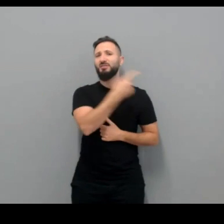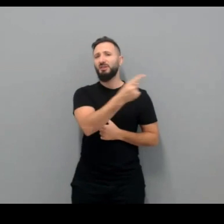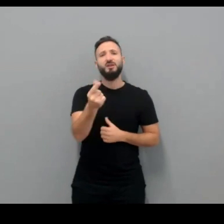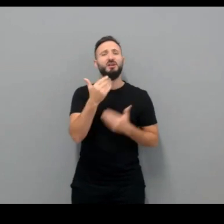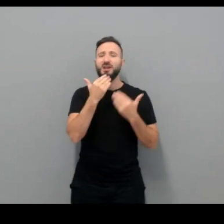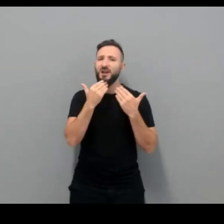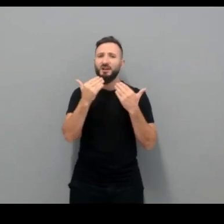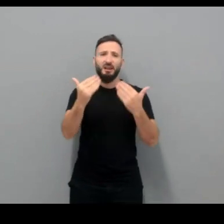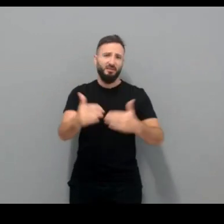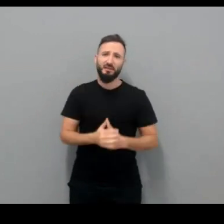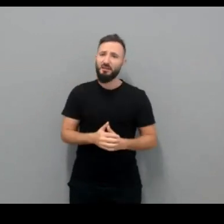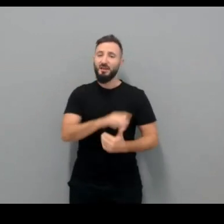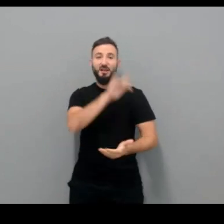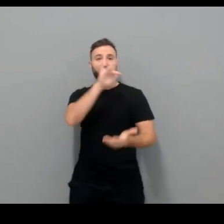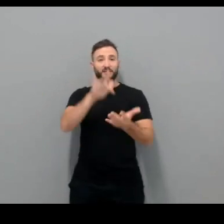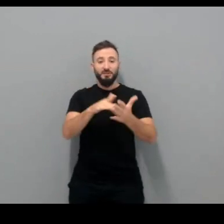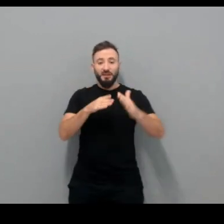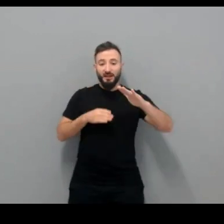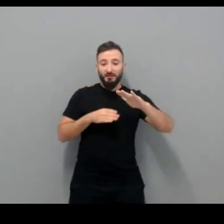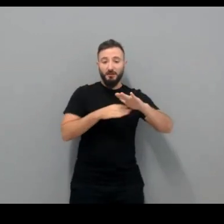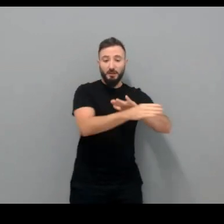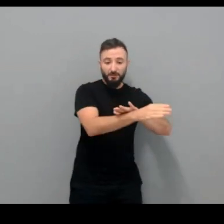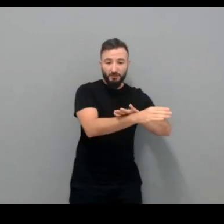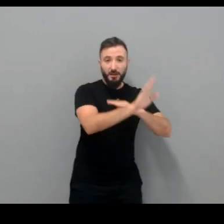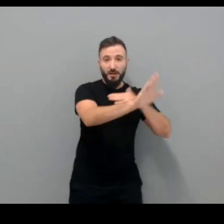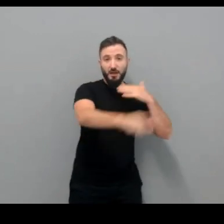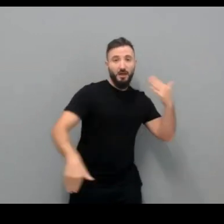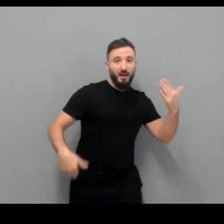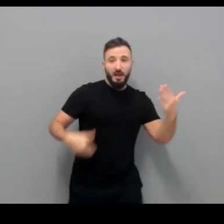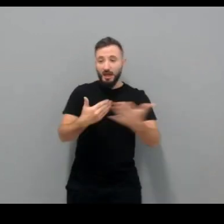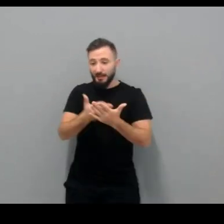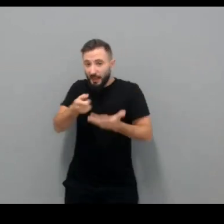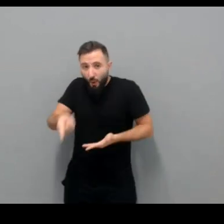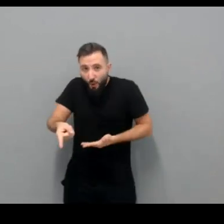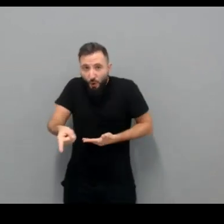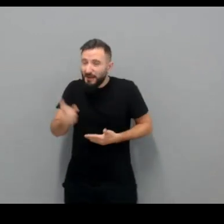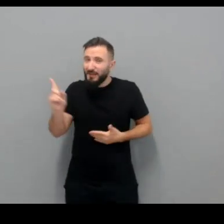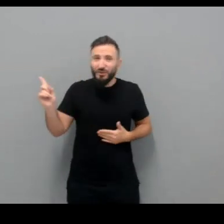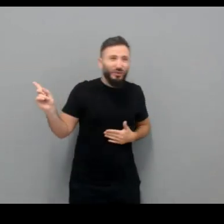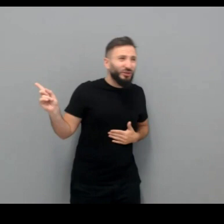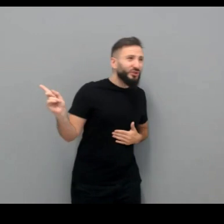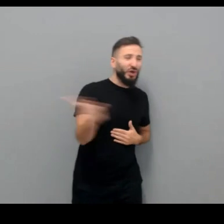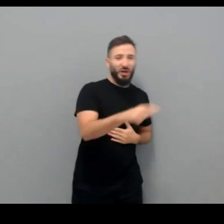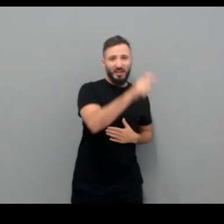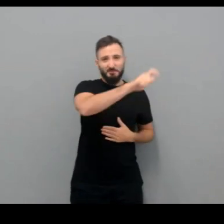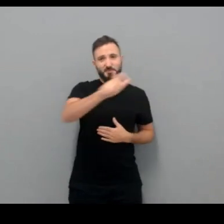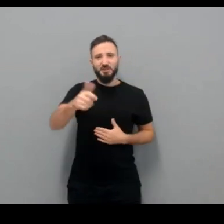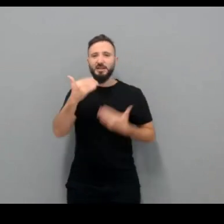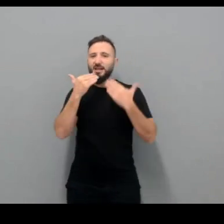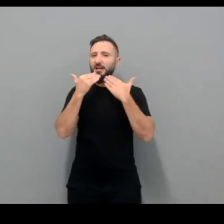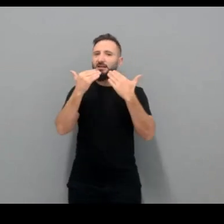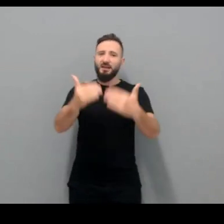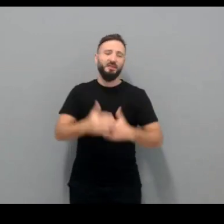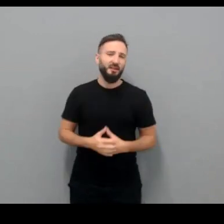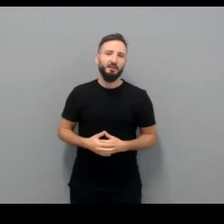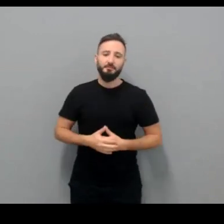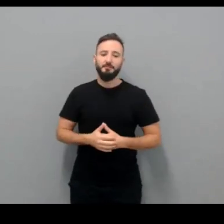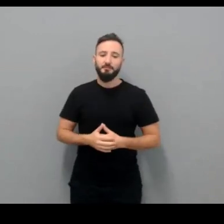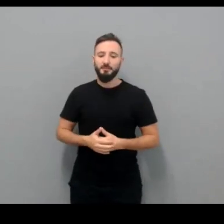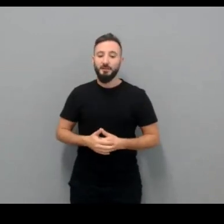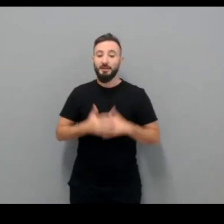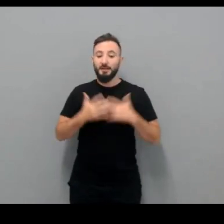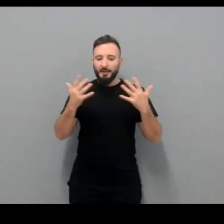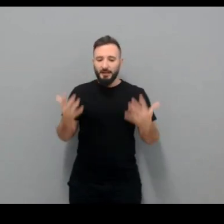el día que entré al hospital sangrando hasta este momento, solo tengo que agradecer a todo el equipo que rodea a Luca. Entonces,